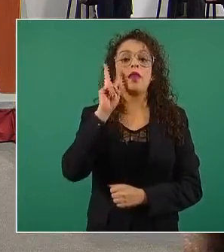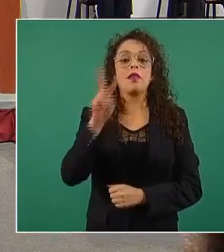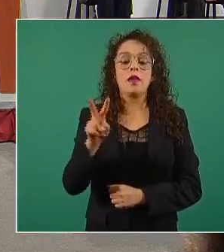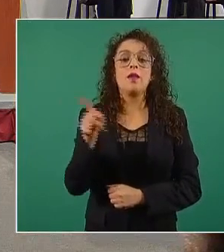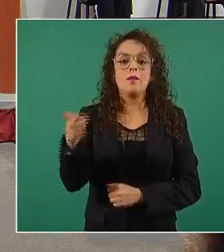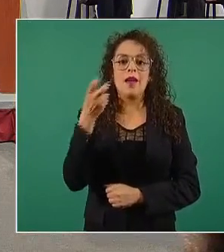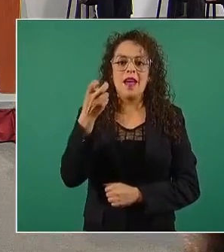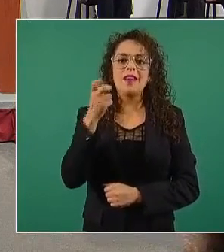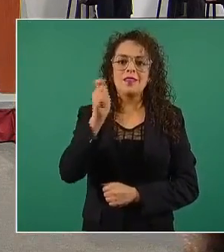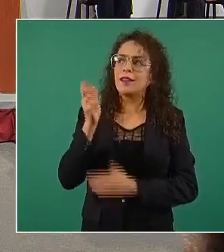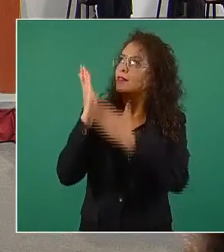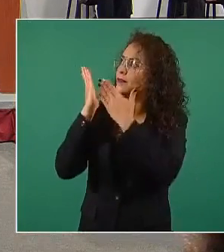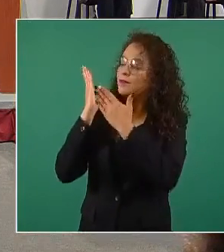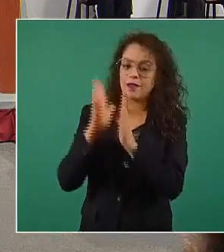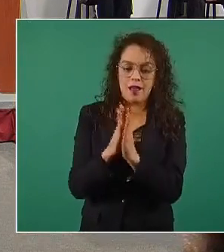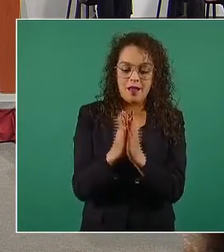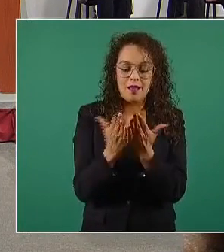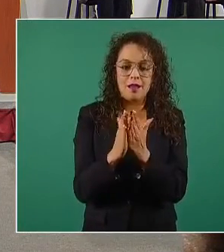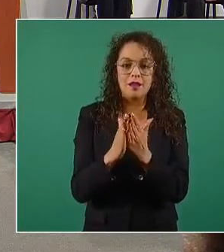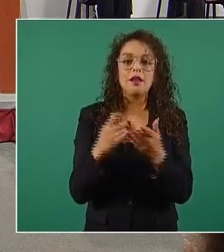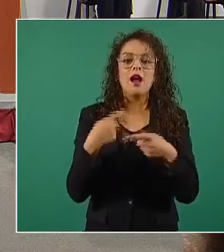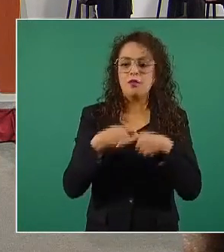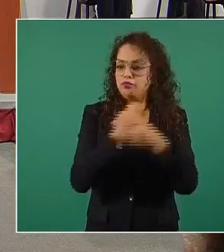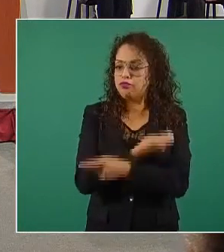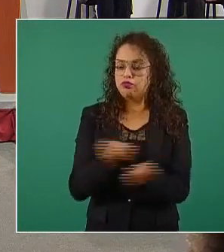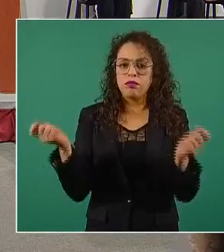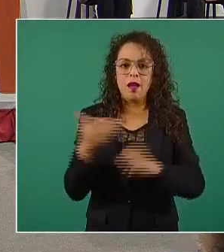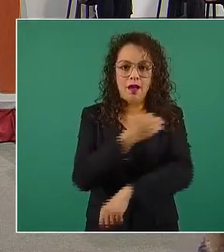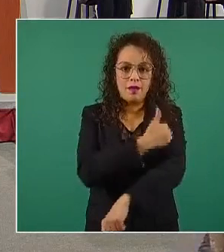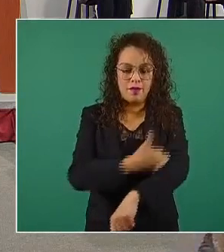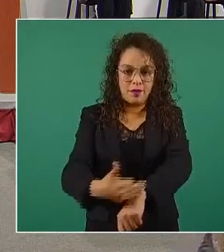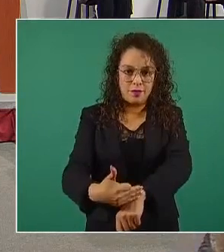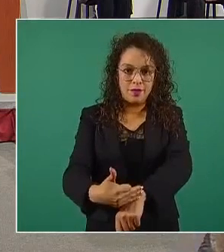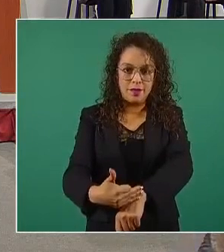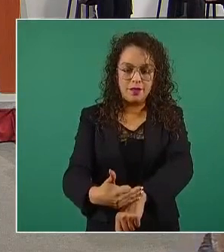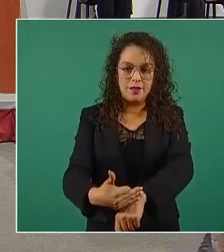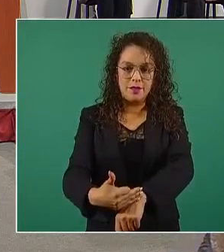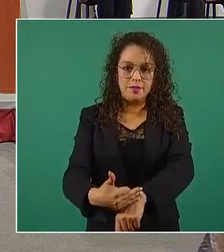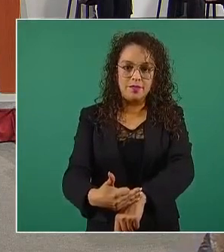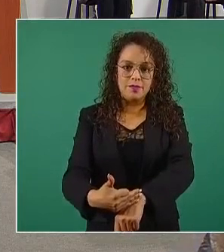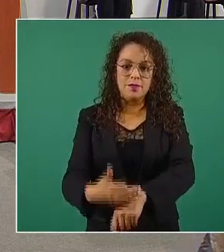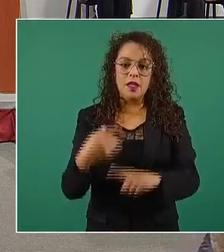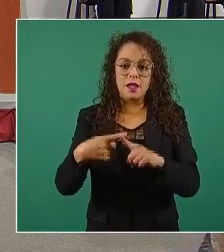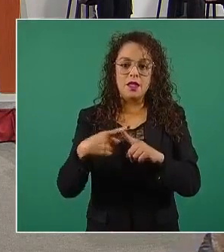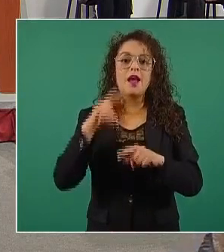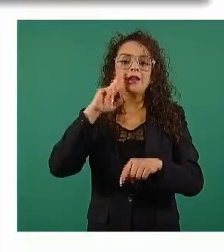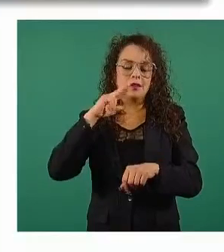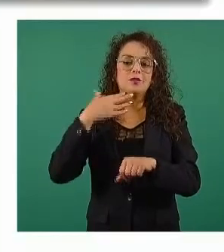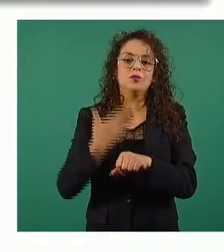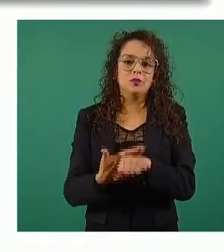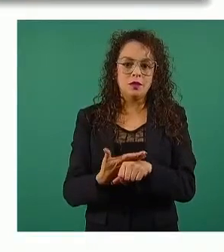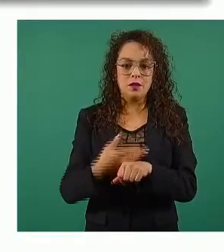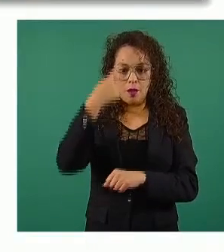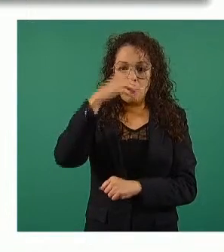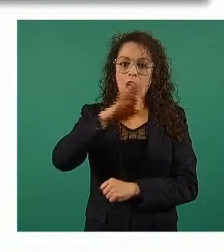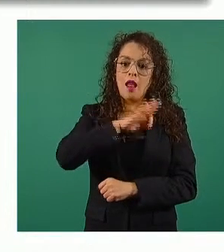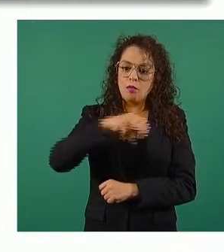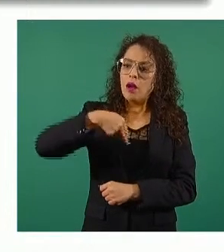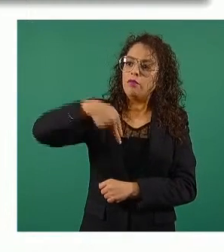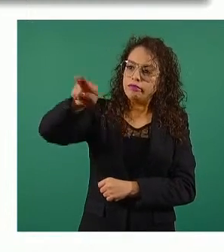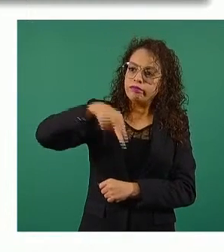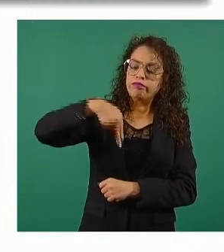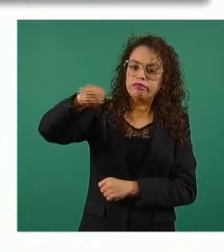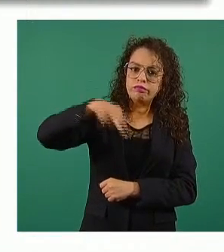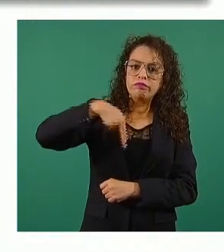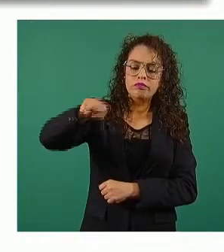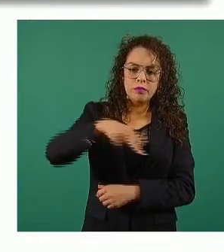vamos a entregar a las familias con su valera para que puedan ir a cada terapia, a cada cita,